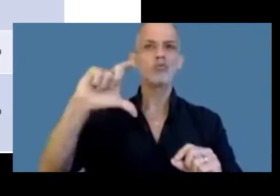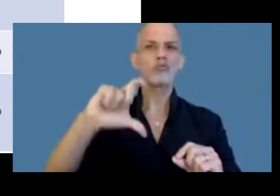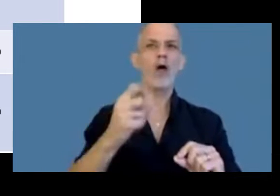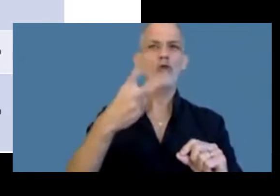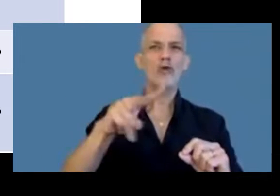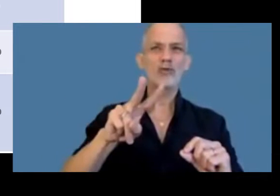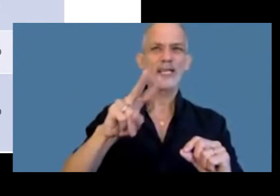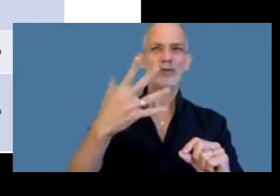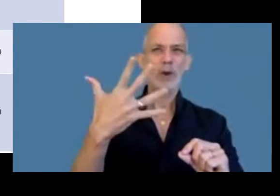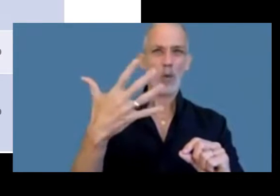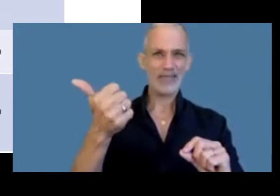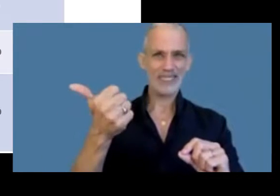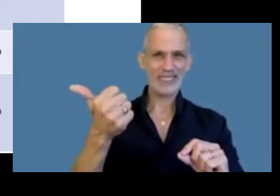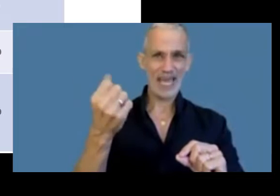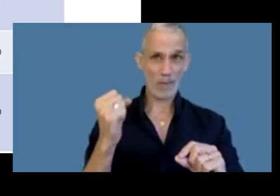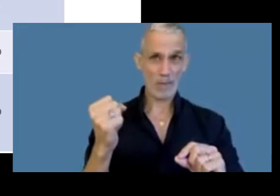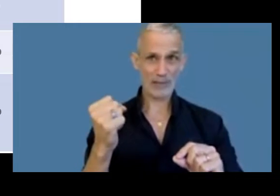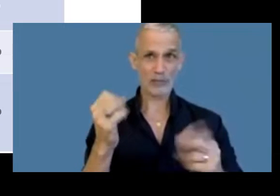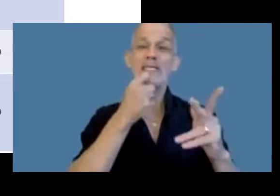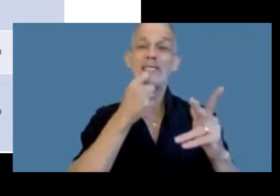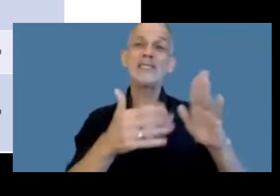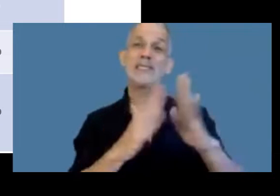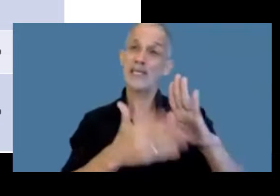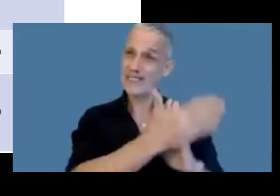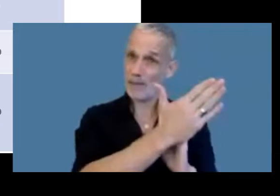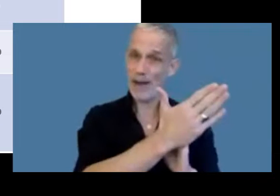256 pesos cuando hay retiro y